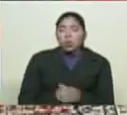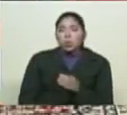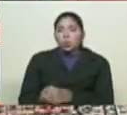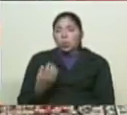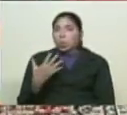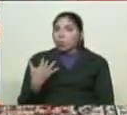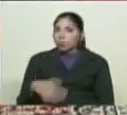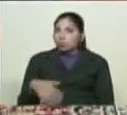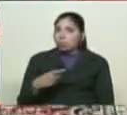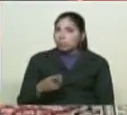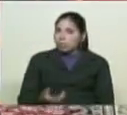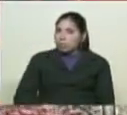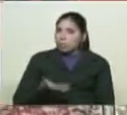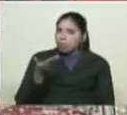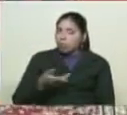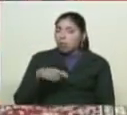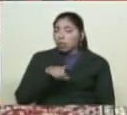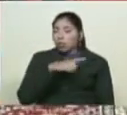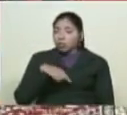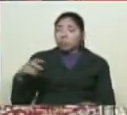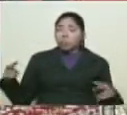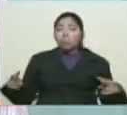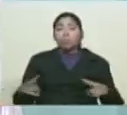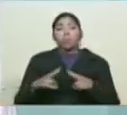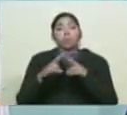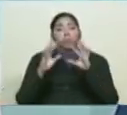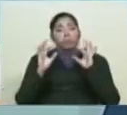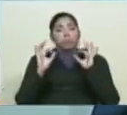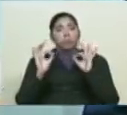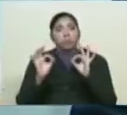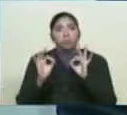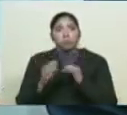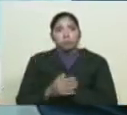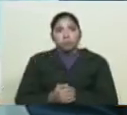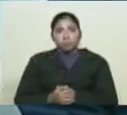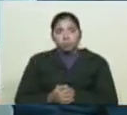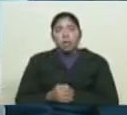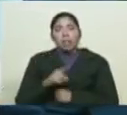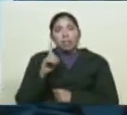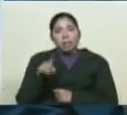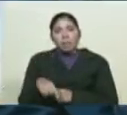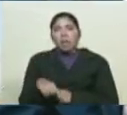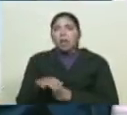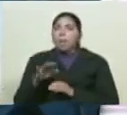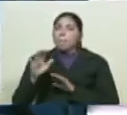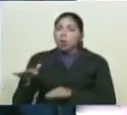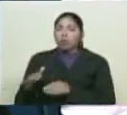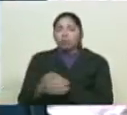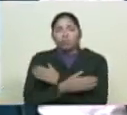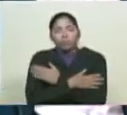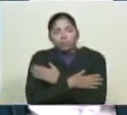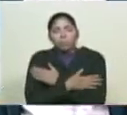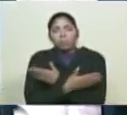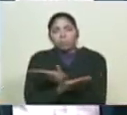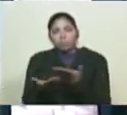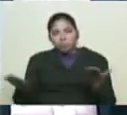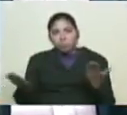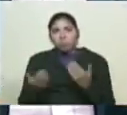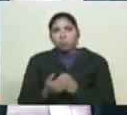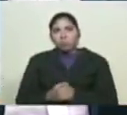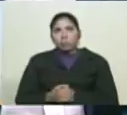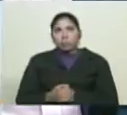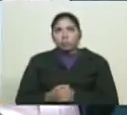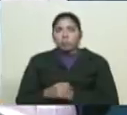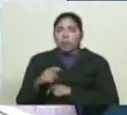importante este encuentro para el jefe de Estado venezolano, y además es el respaldo caluroso, es el respaldo afectivo de